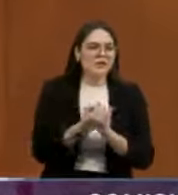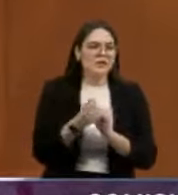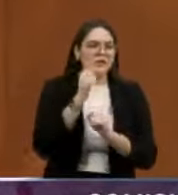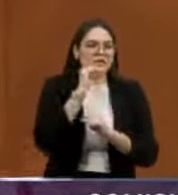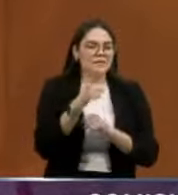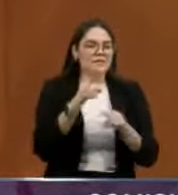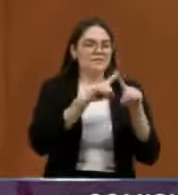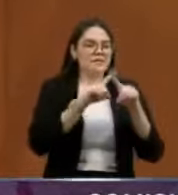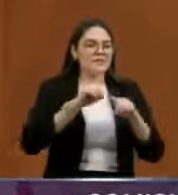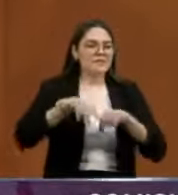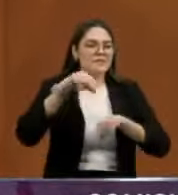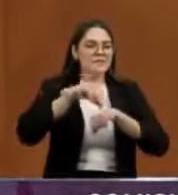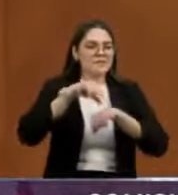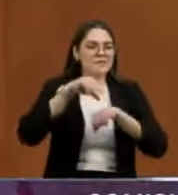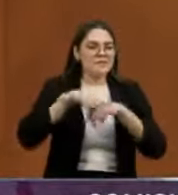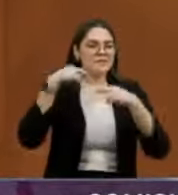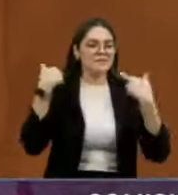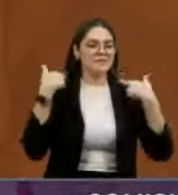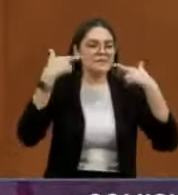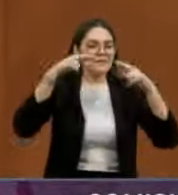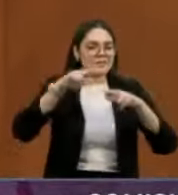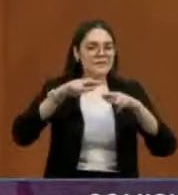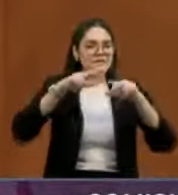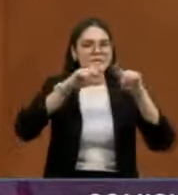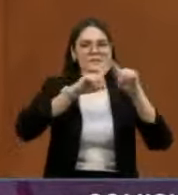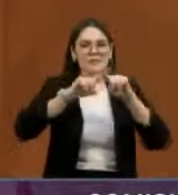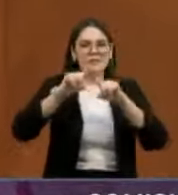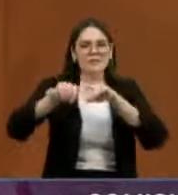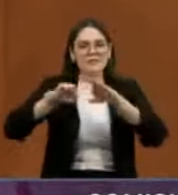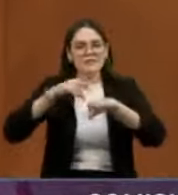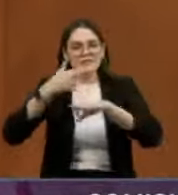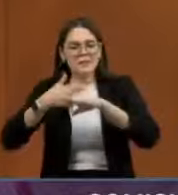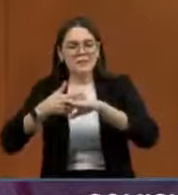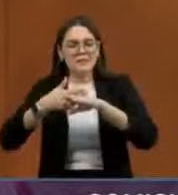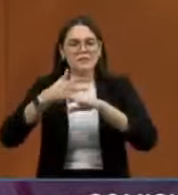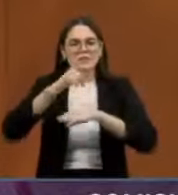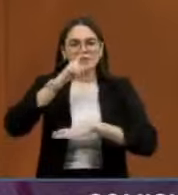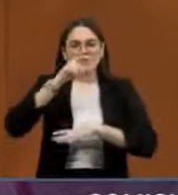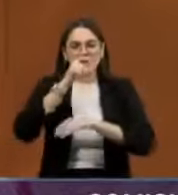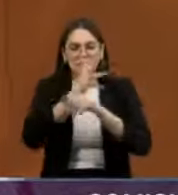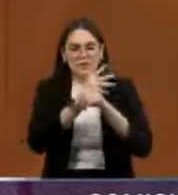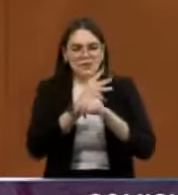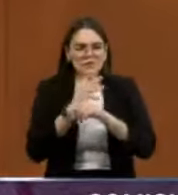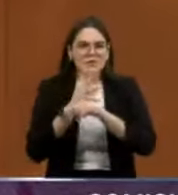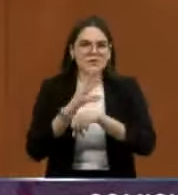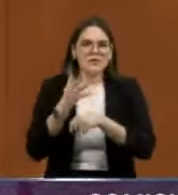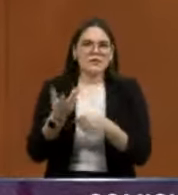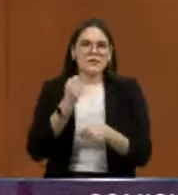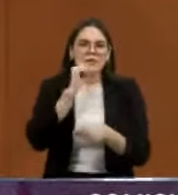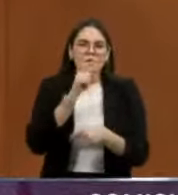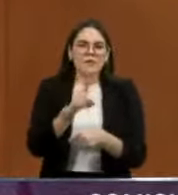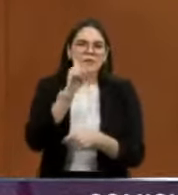médicos, maestros, mineros, electricistas, estudiantes, mujeres,